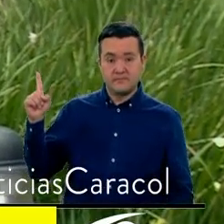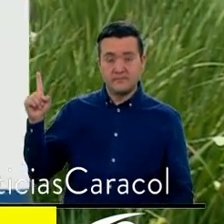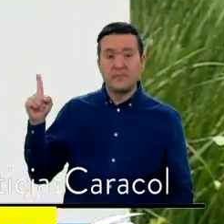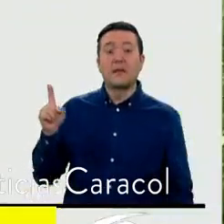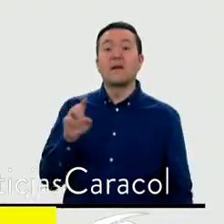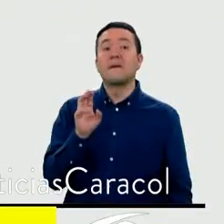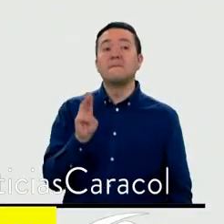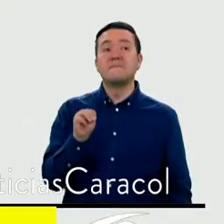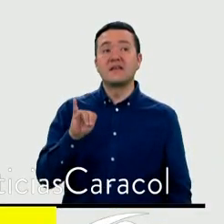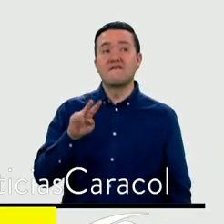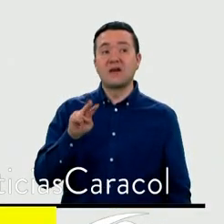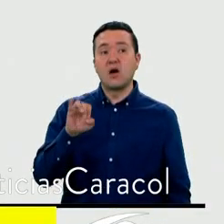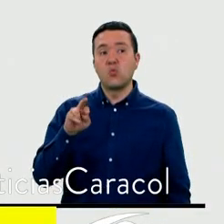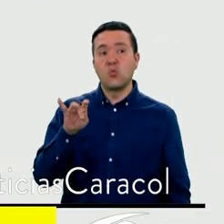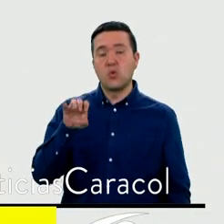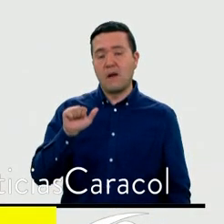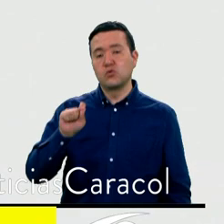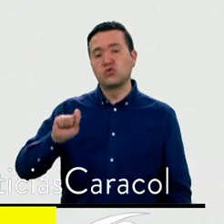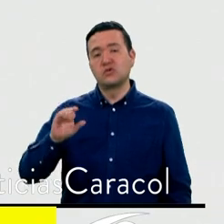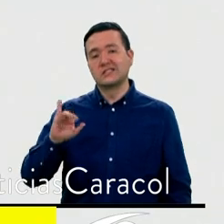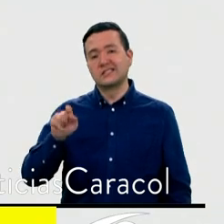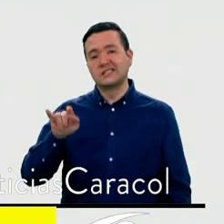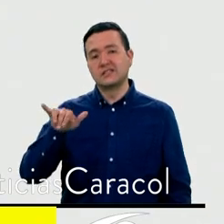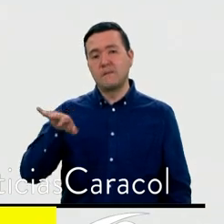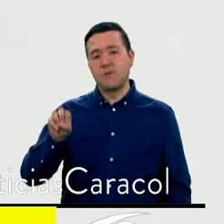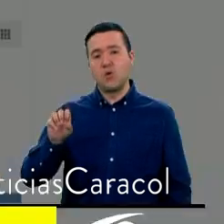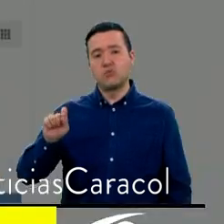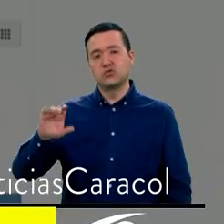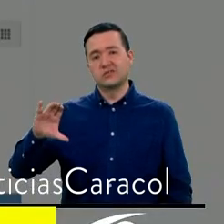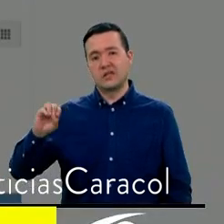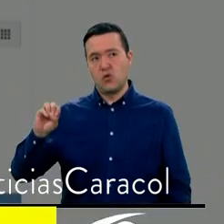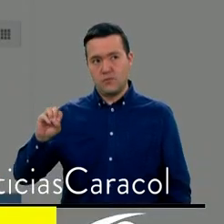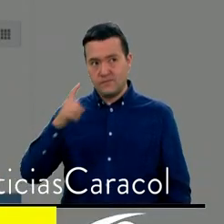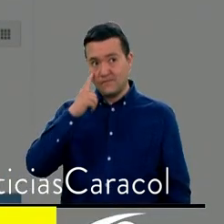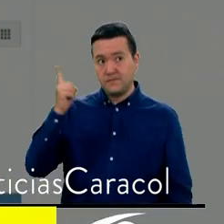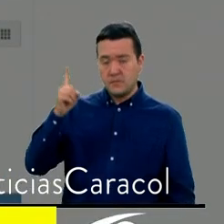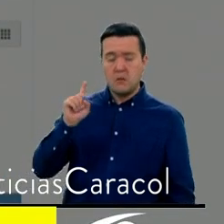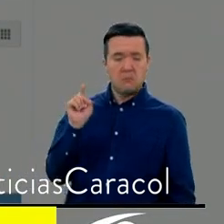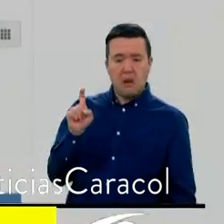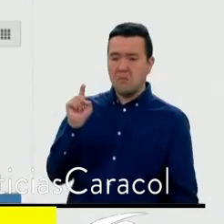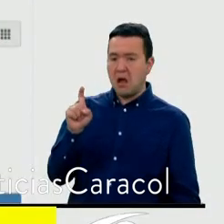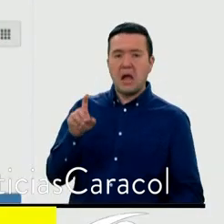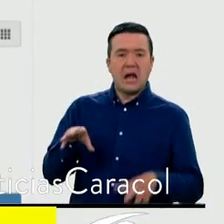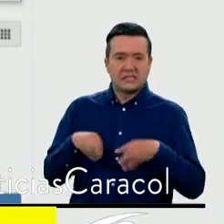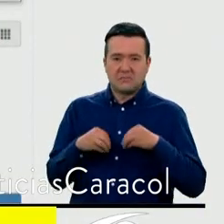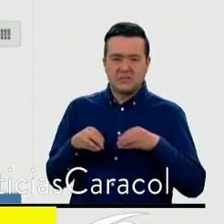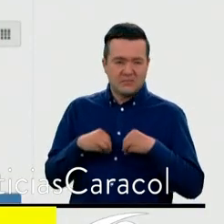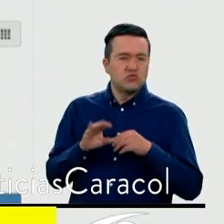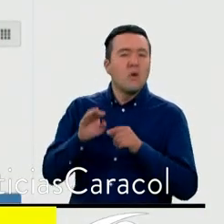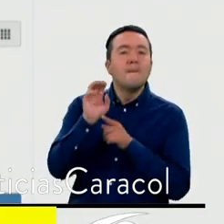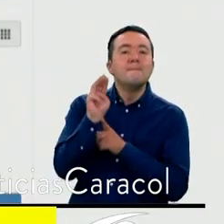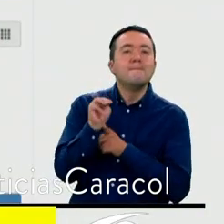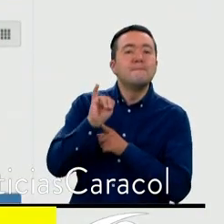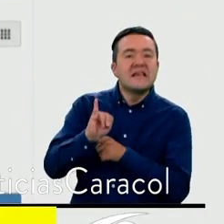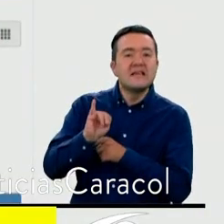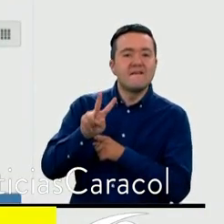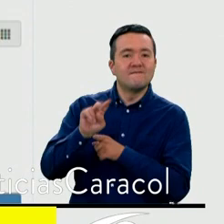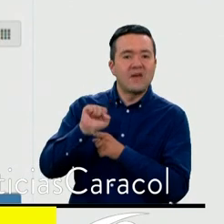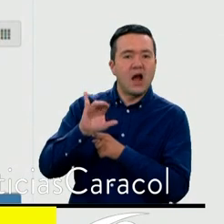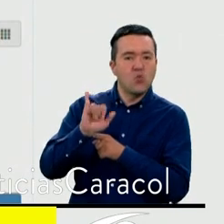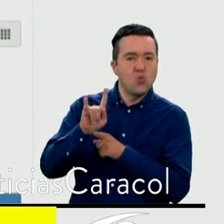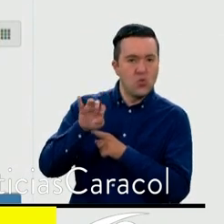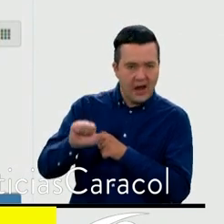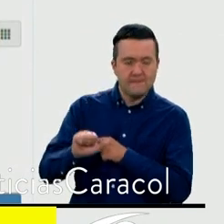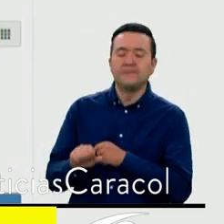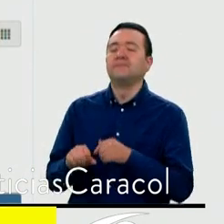www.mivacuna.cispro.gov.co. Basta solo con hacer clic aquí, aceptar los términos de uso, diligenciar su número de documento y fecha de expedición y